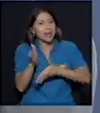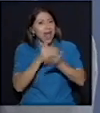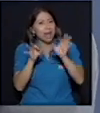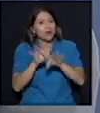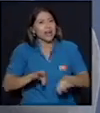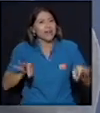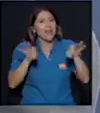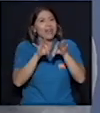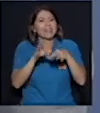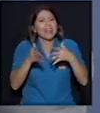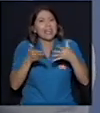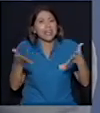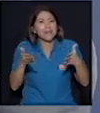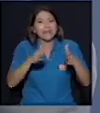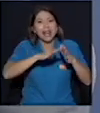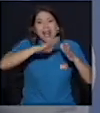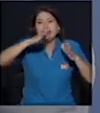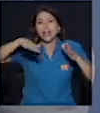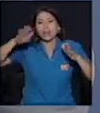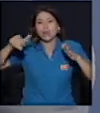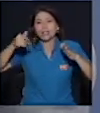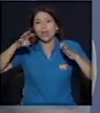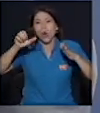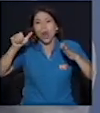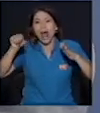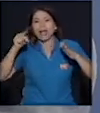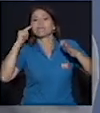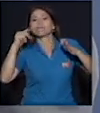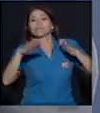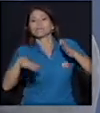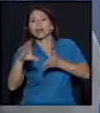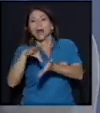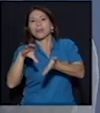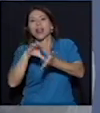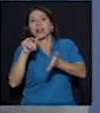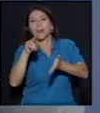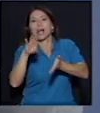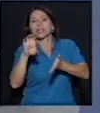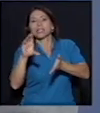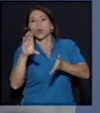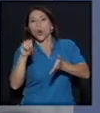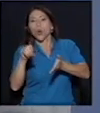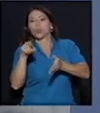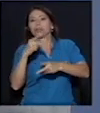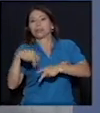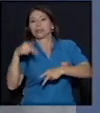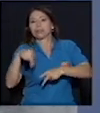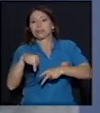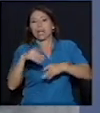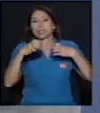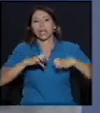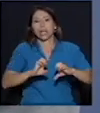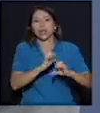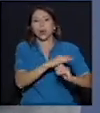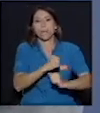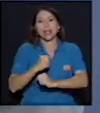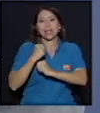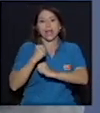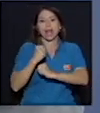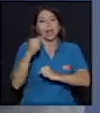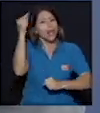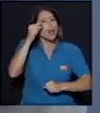Golán, desde las cuales queda expuesta su capital, Damasco, desde el punto de vista estratégico militar. El gobierno se sostiene, pero se vuelve